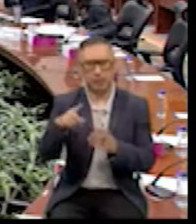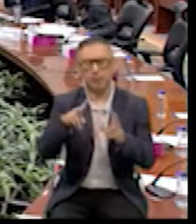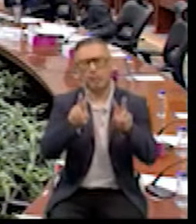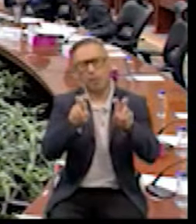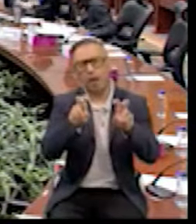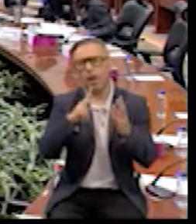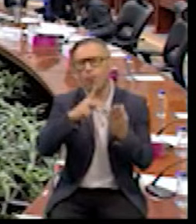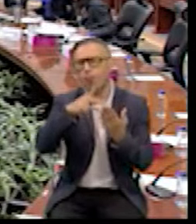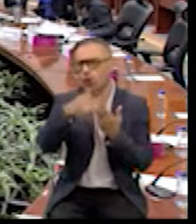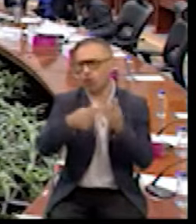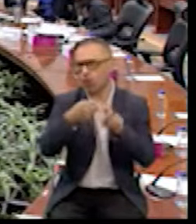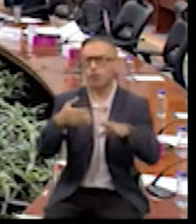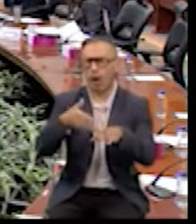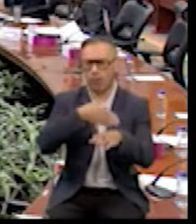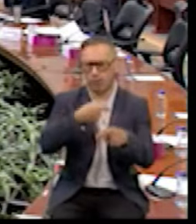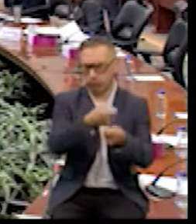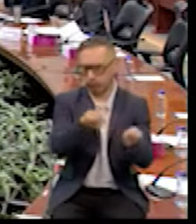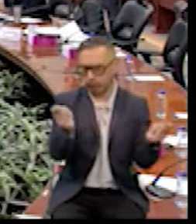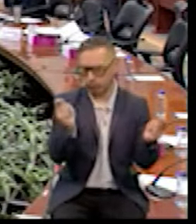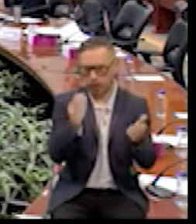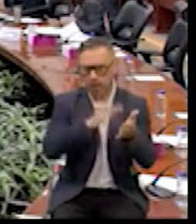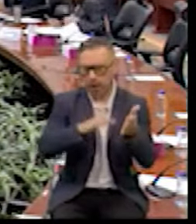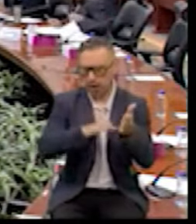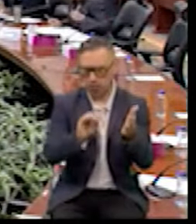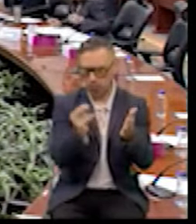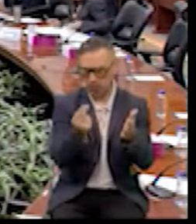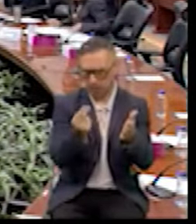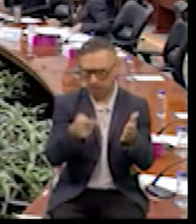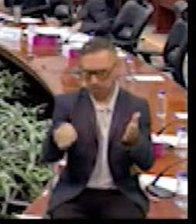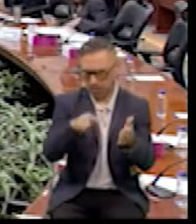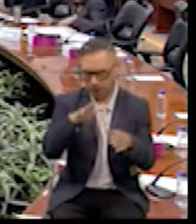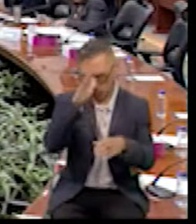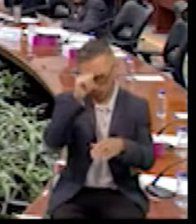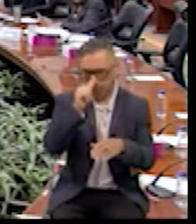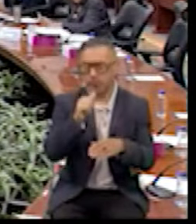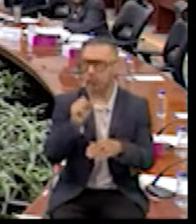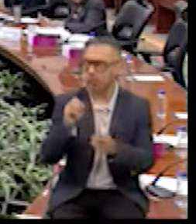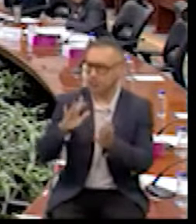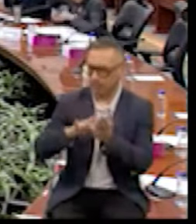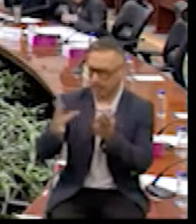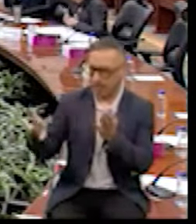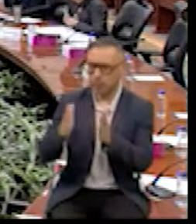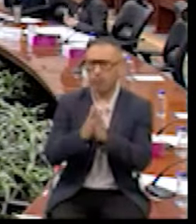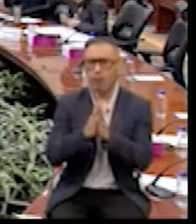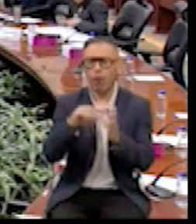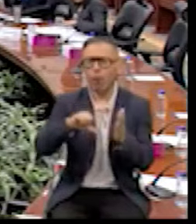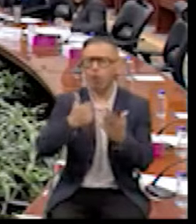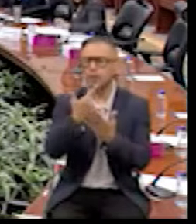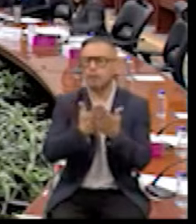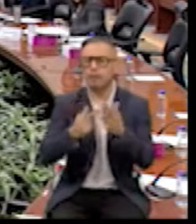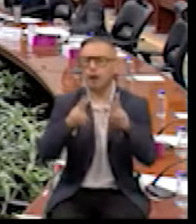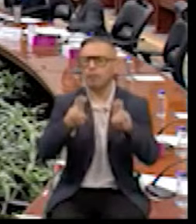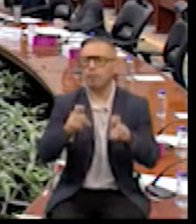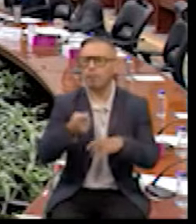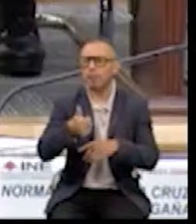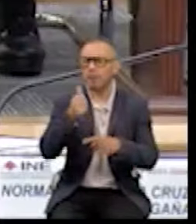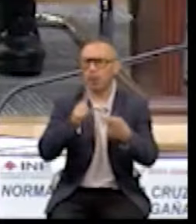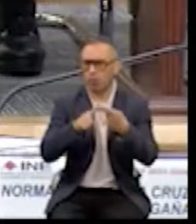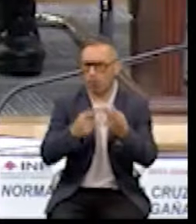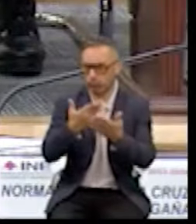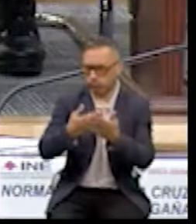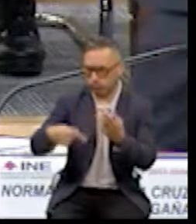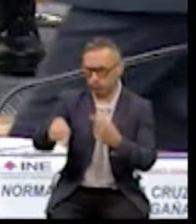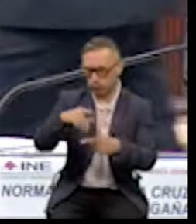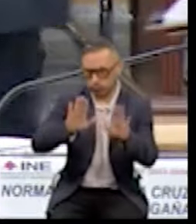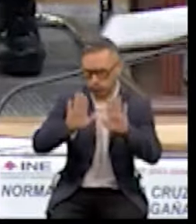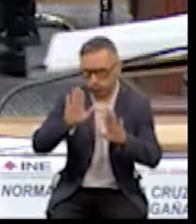más avanzados que es Adrián Rubalcaba de Cuajimalpa. Y del lado del oficialismo será hasta el viernes próximo cuando se den a